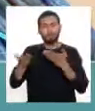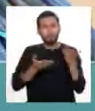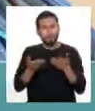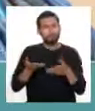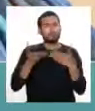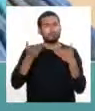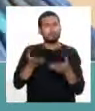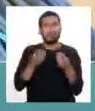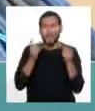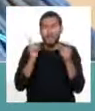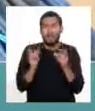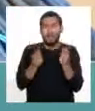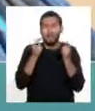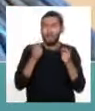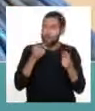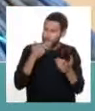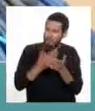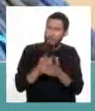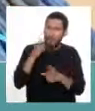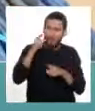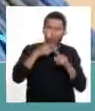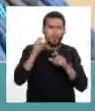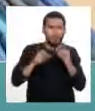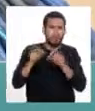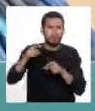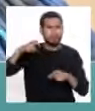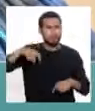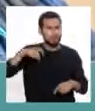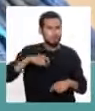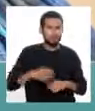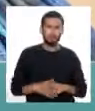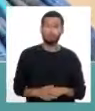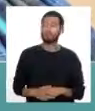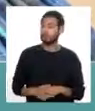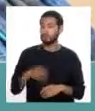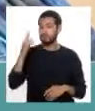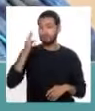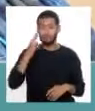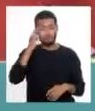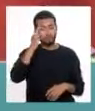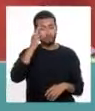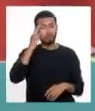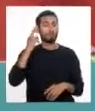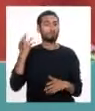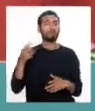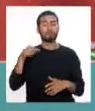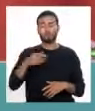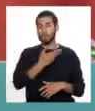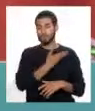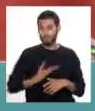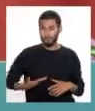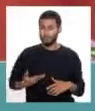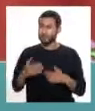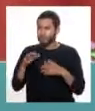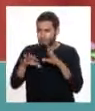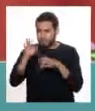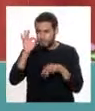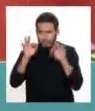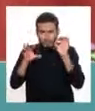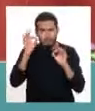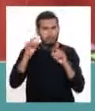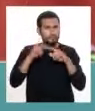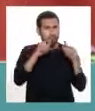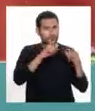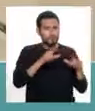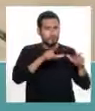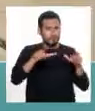manera oportuna a cada una de las poblaciones que lo requiere. Para ello, el Estado ha identificado